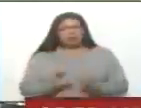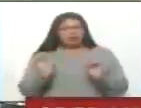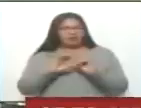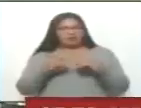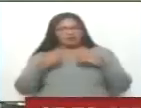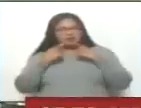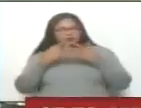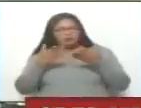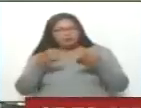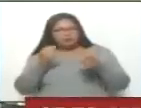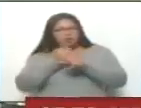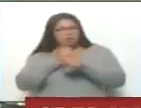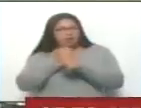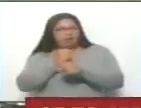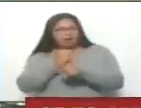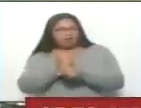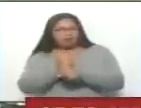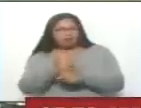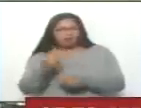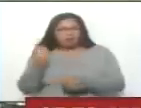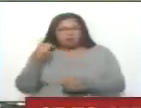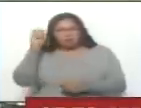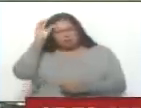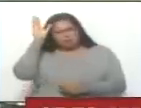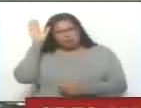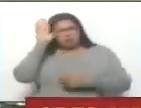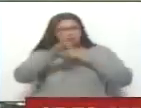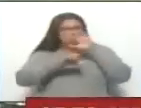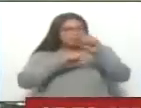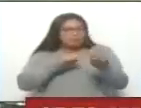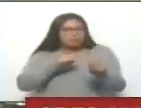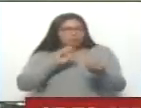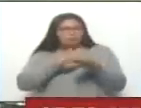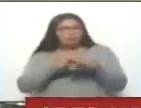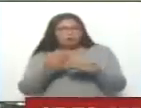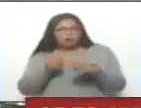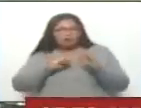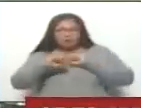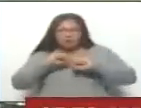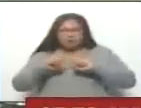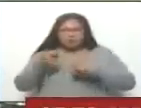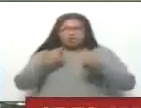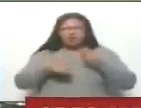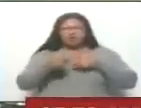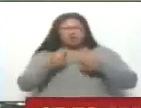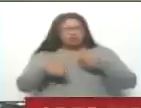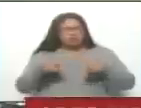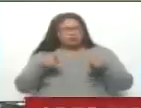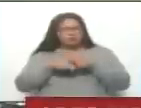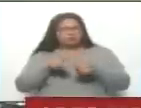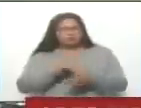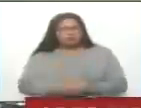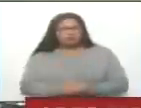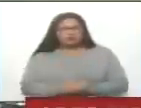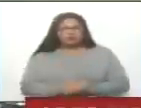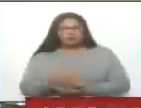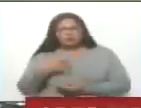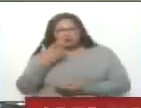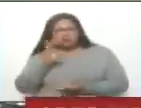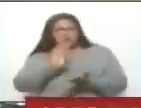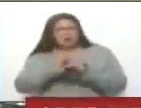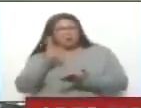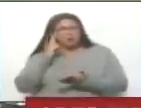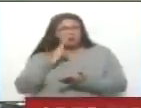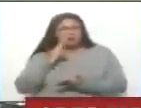un trabajador no tenga capacidad de compra, porque moviliza el comercio. En ese sentido, la Central